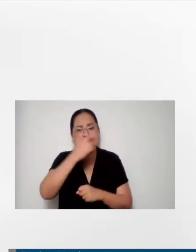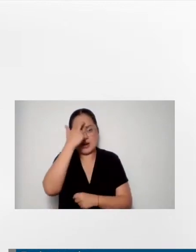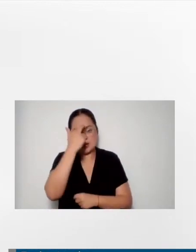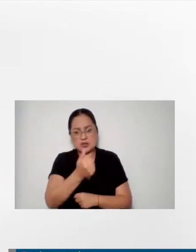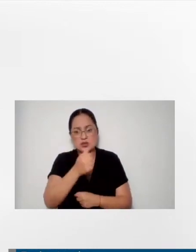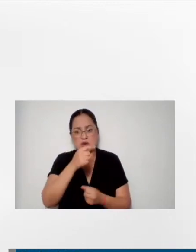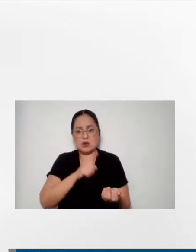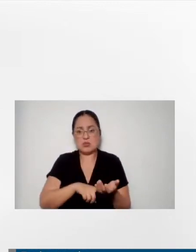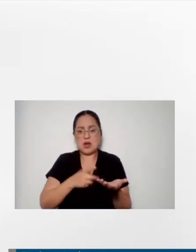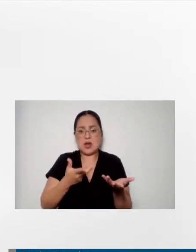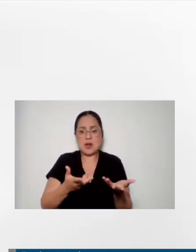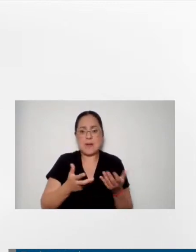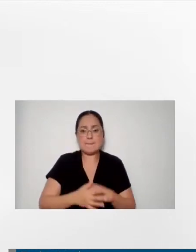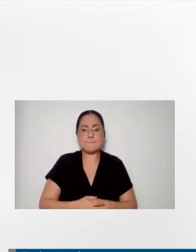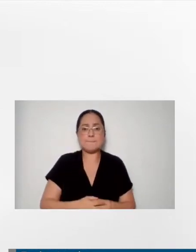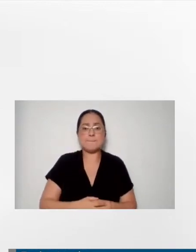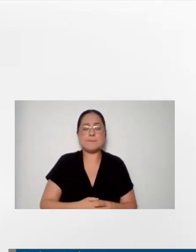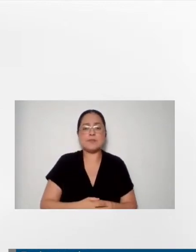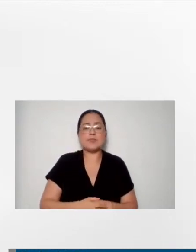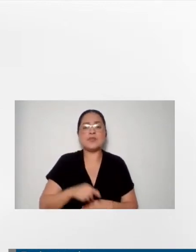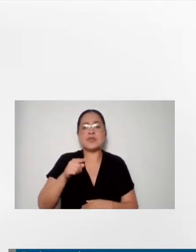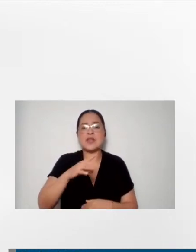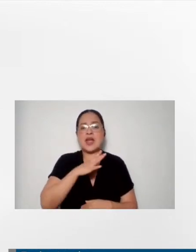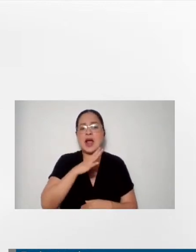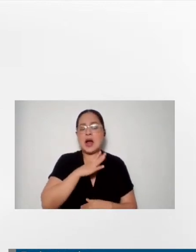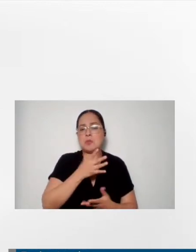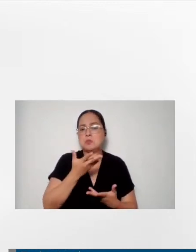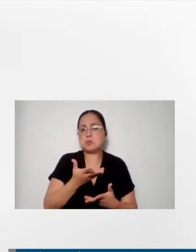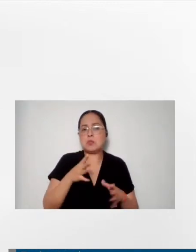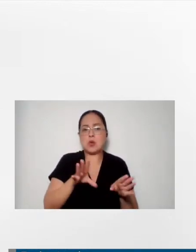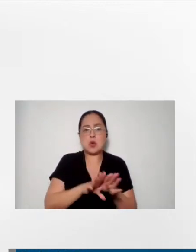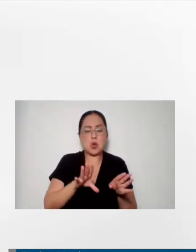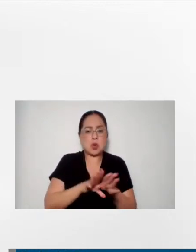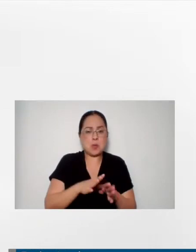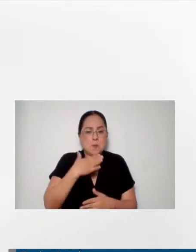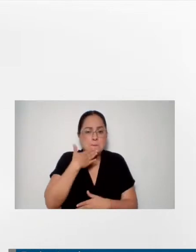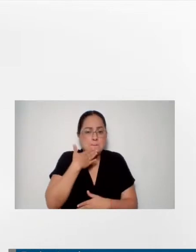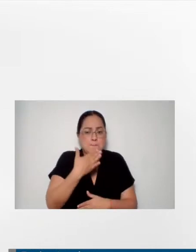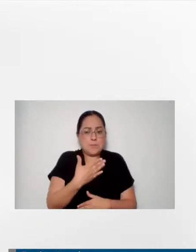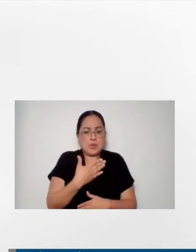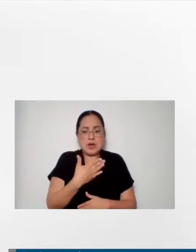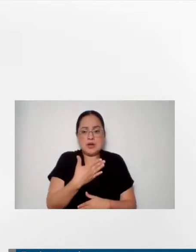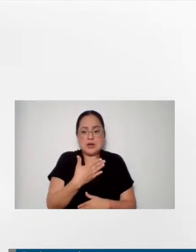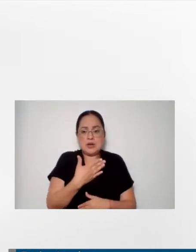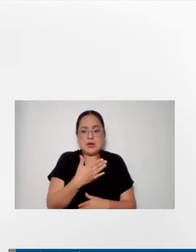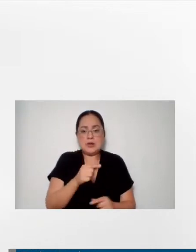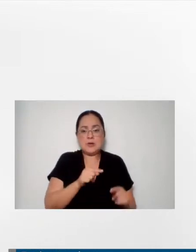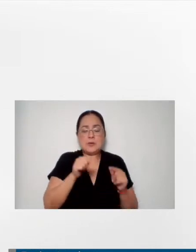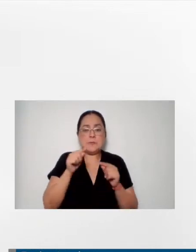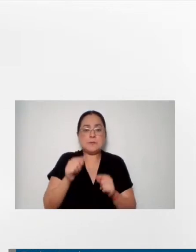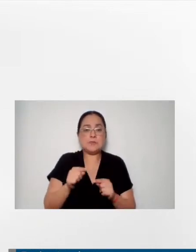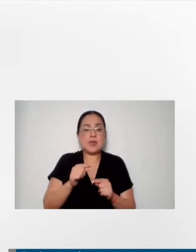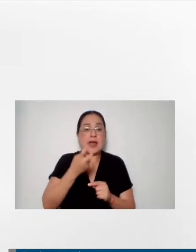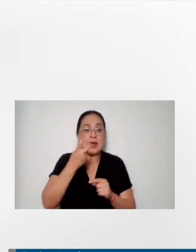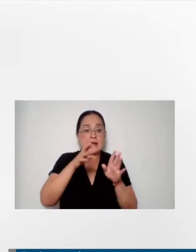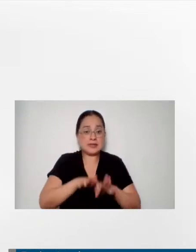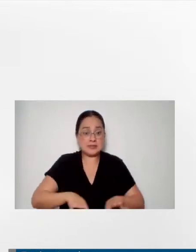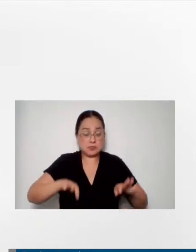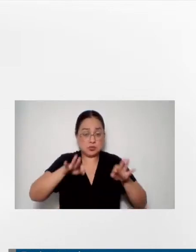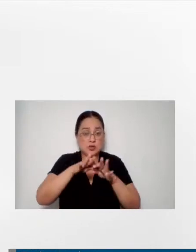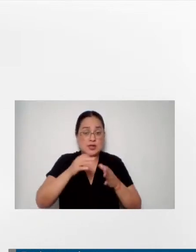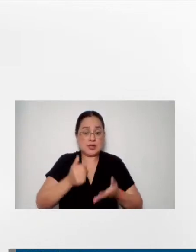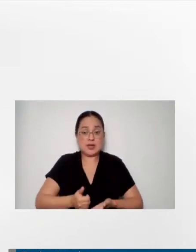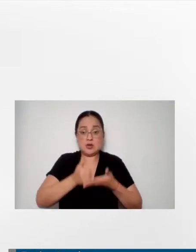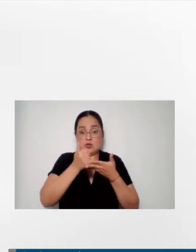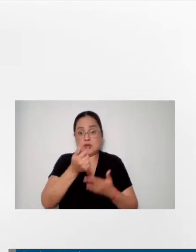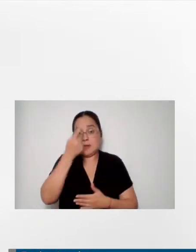la sentencia. Entonces ya es un primer acercamiento muy bueno, diría yo, ¿no? Entonces, por un lado, pues decirles eso es una herramienta muy práctica que les va a ahorrar